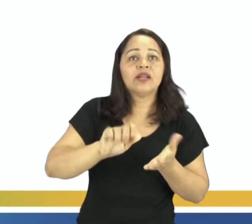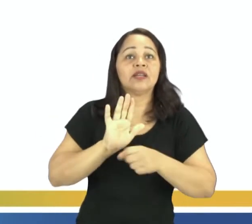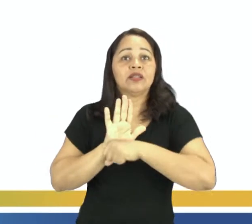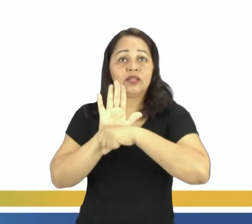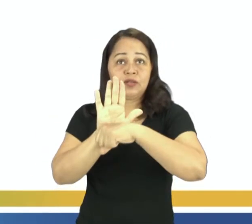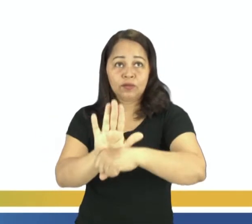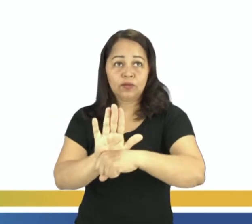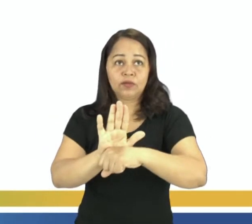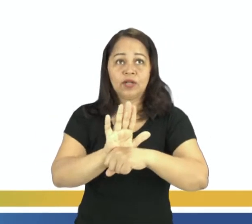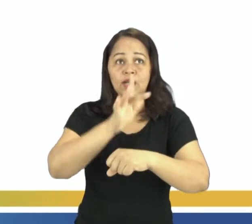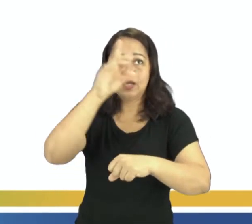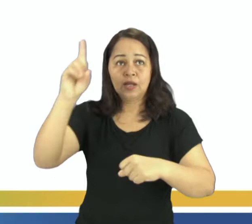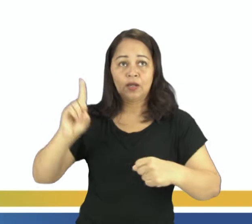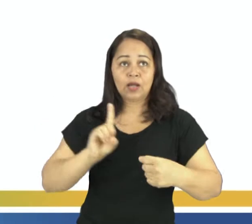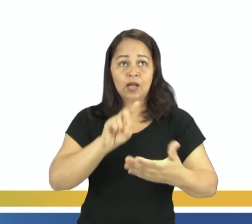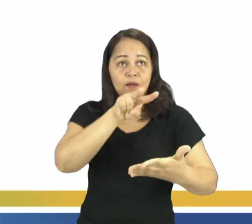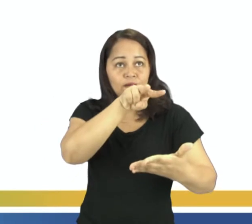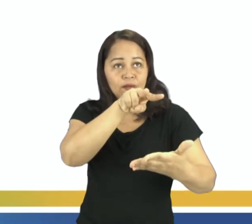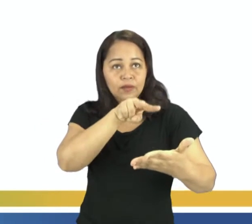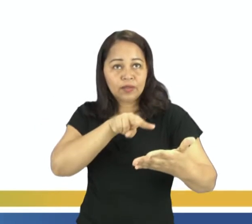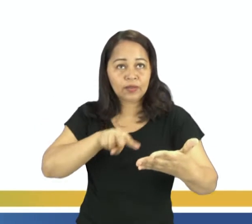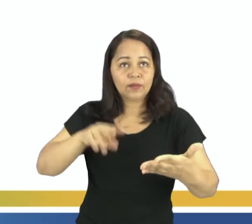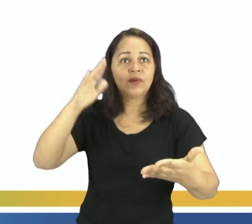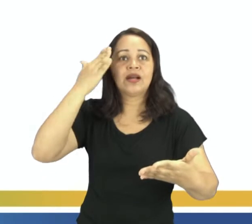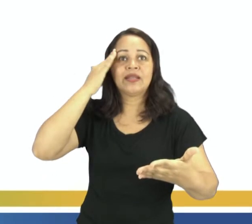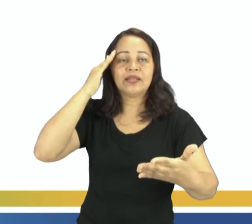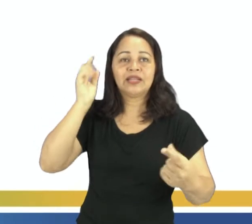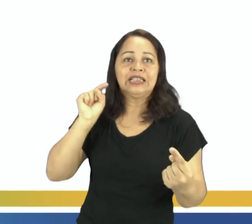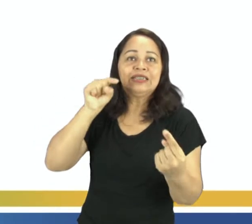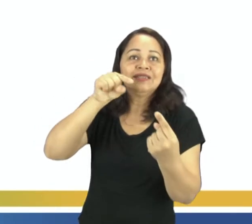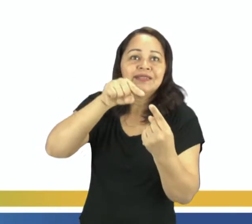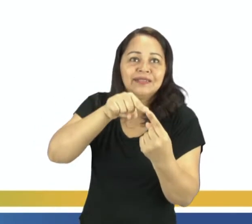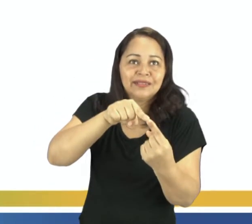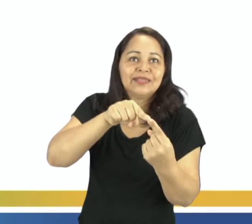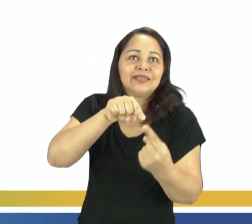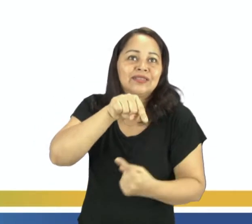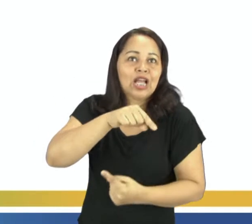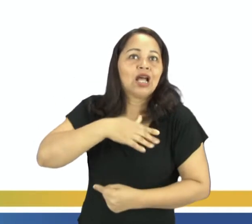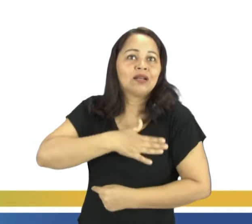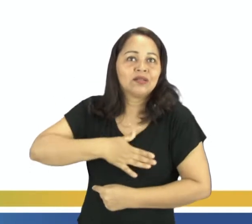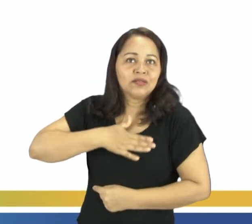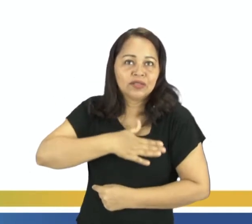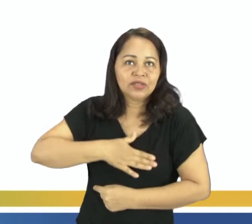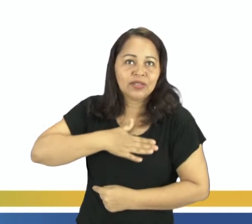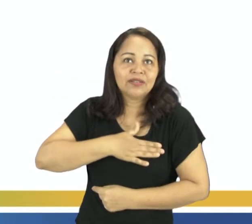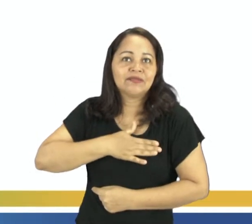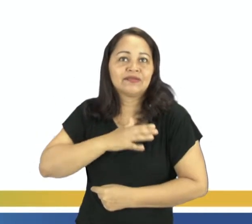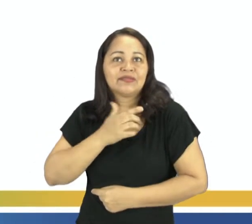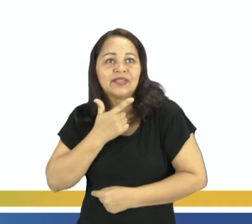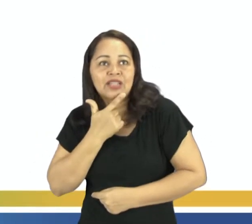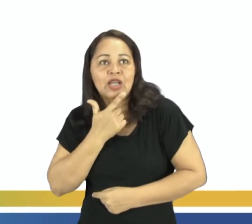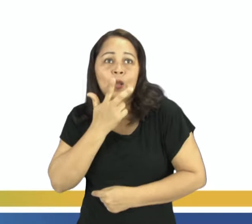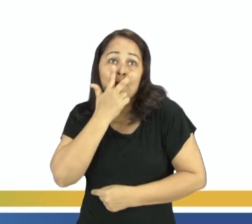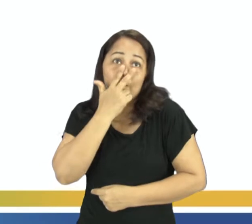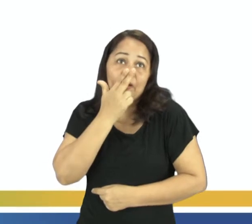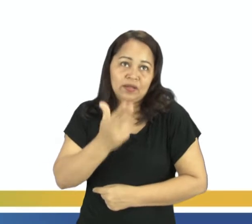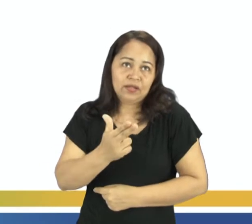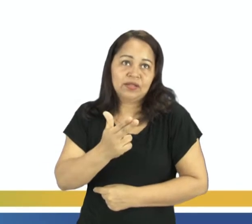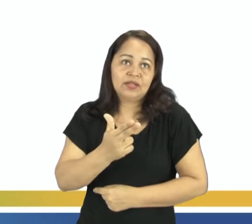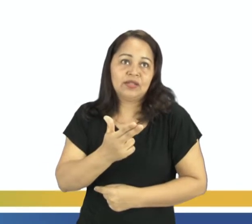a identificarse con el cronista, que acaba divirtiéndose como el portavoz del